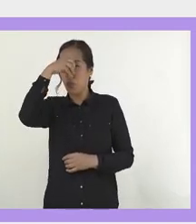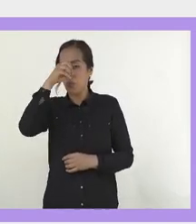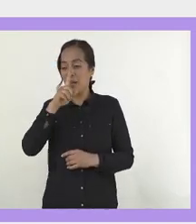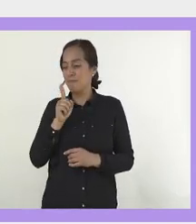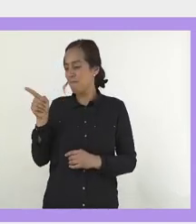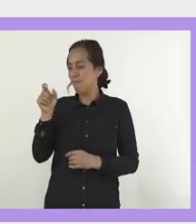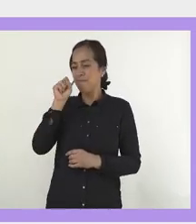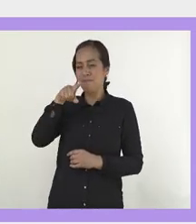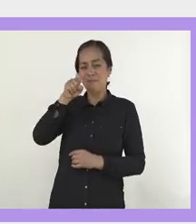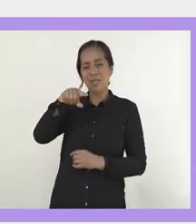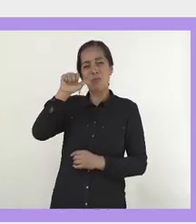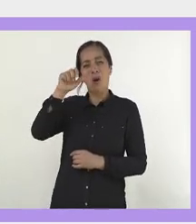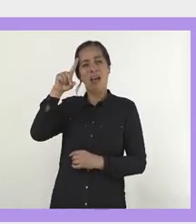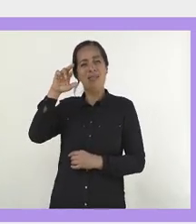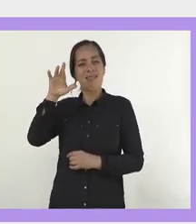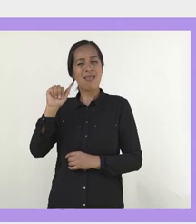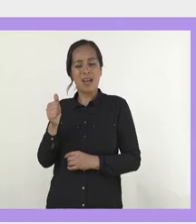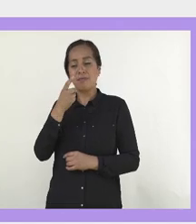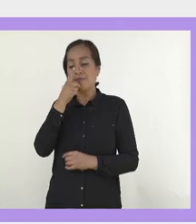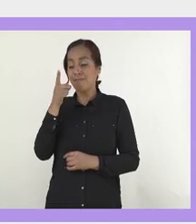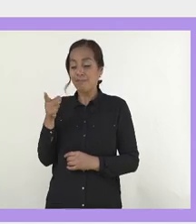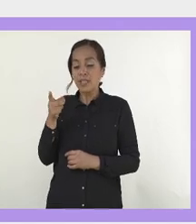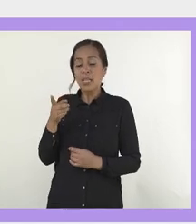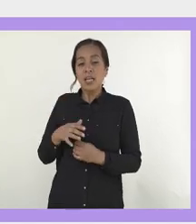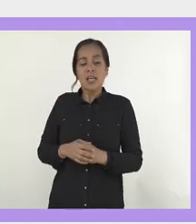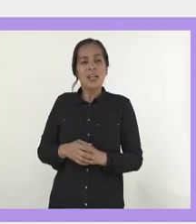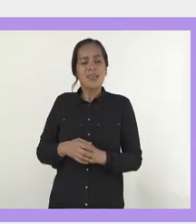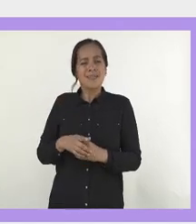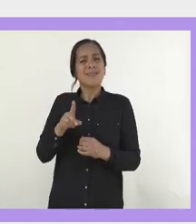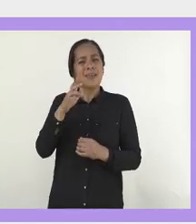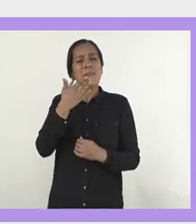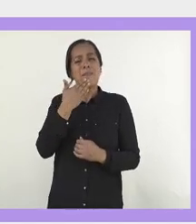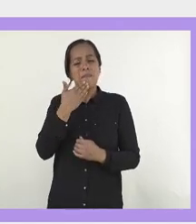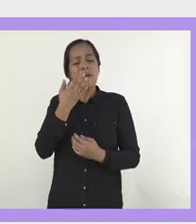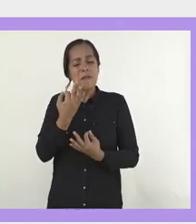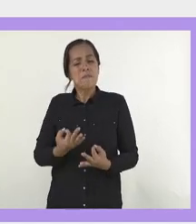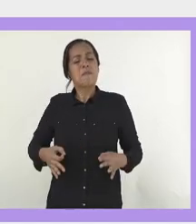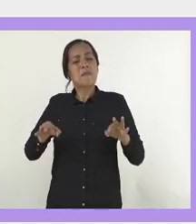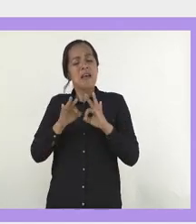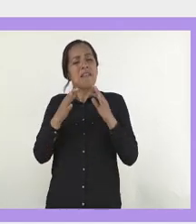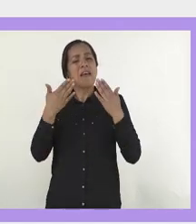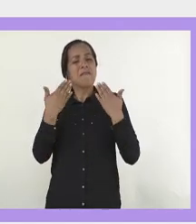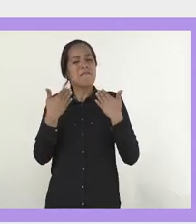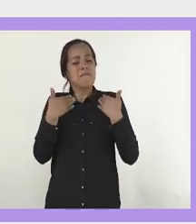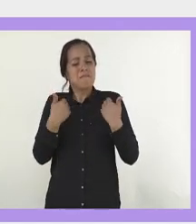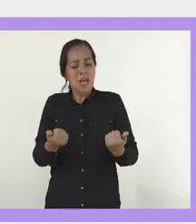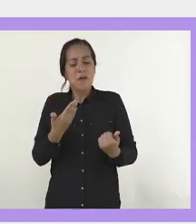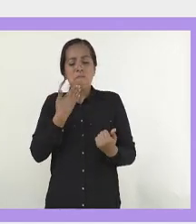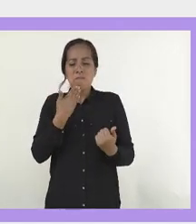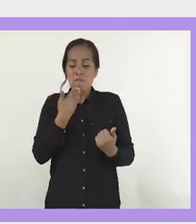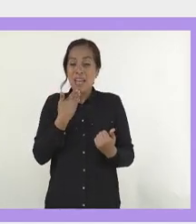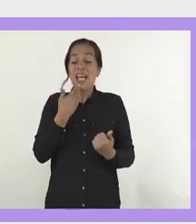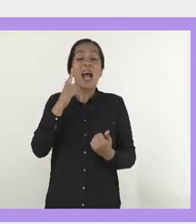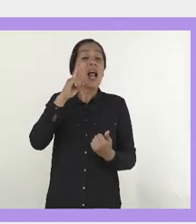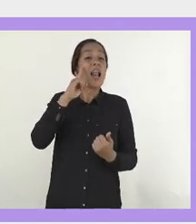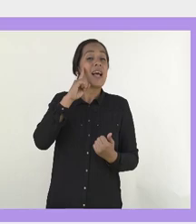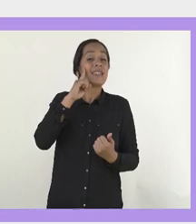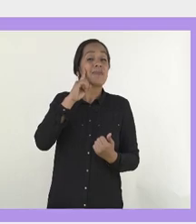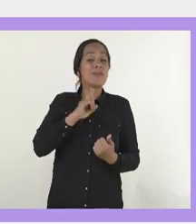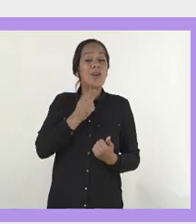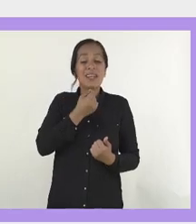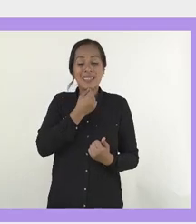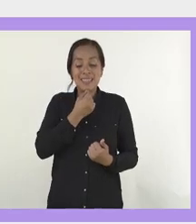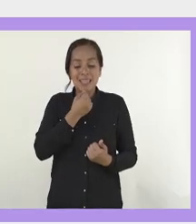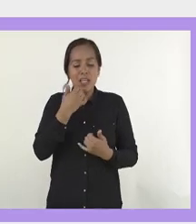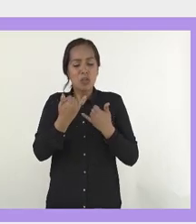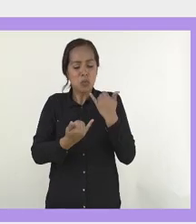menciona Andrea creo que es bien importante entender ya hoy las niñas juegan en una estructura organizada avalada por la Federación Mexicana de